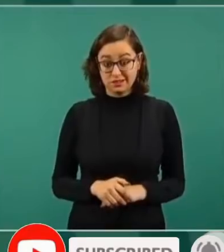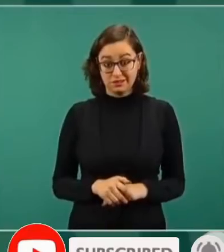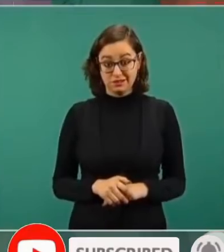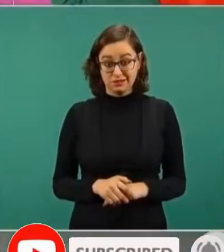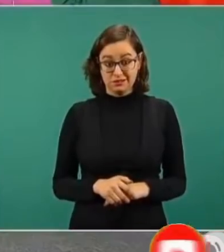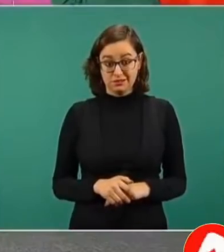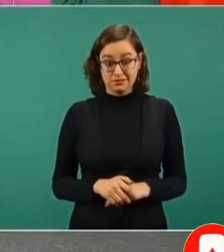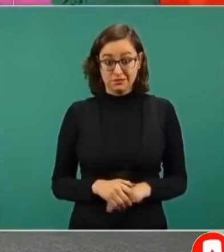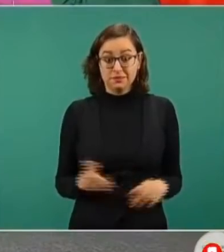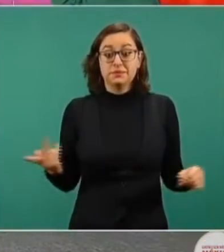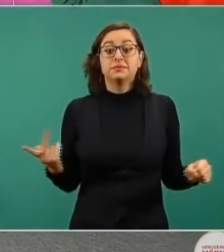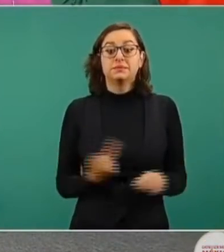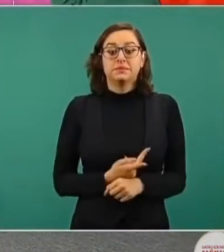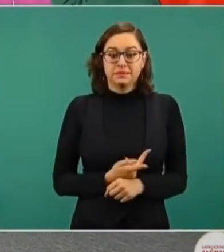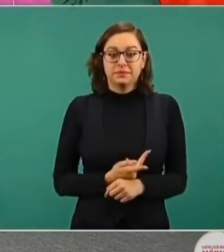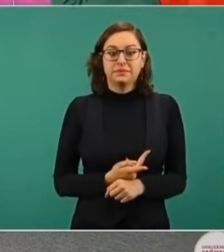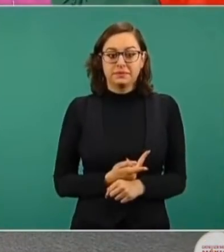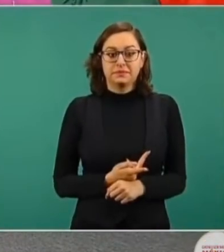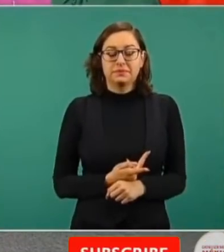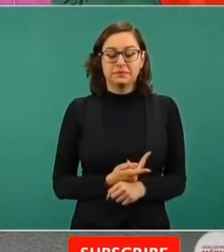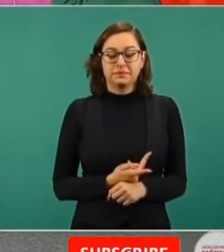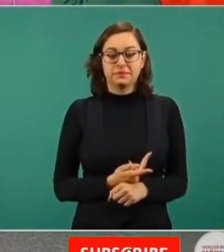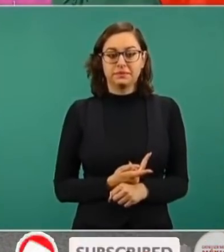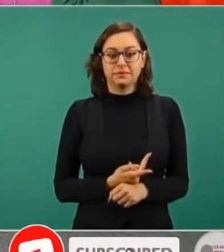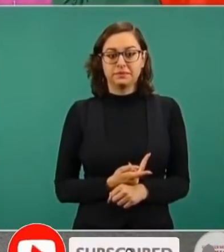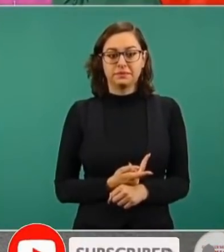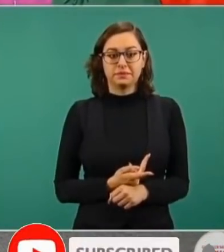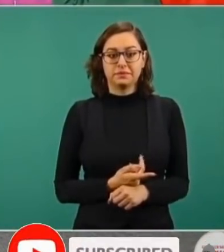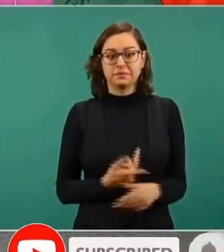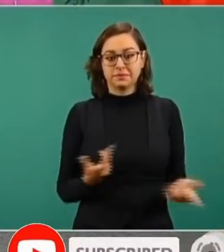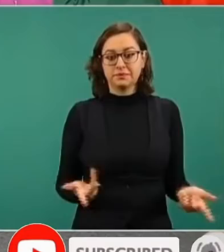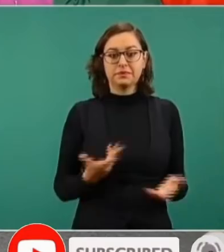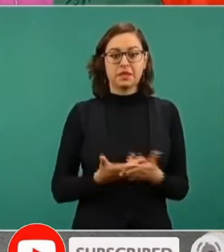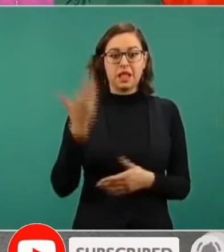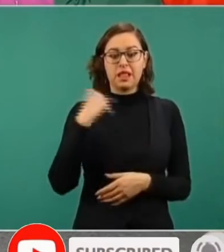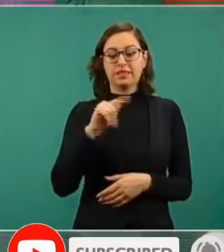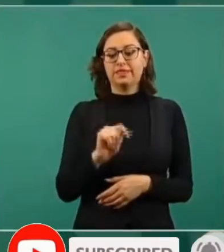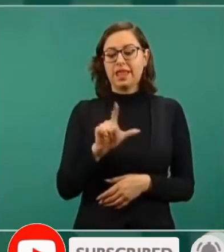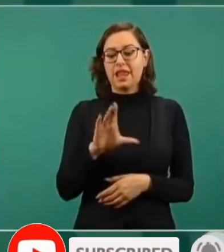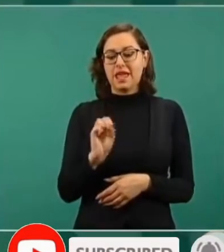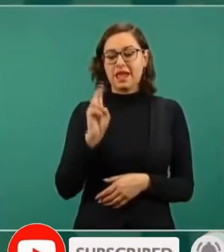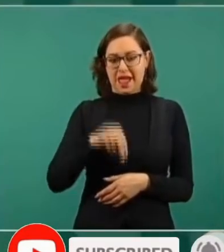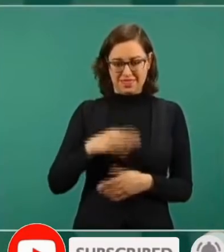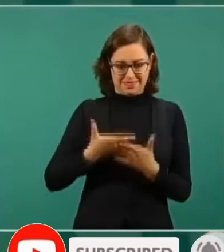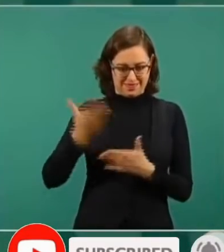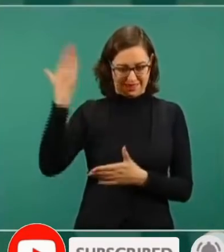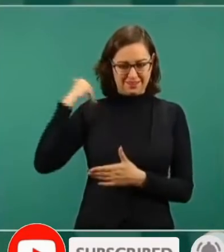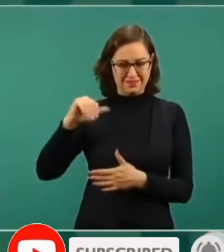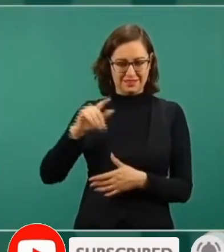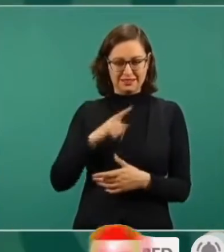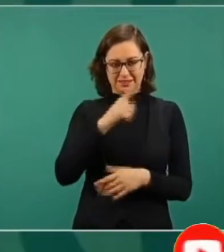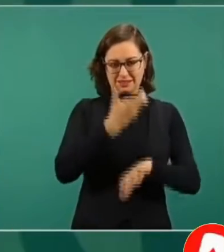Para conceder lo que aparece, y ahí está en el Tratado de Libre Comercio, el